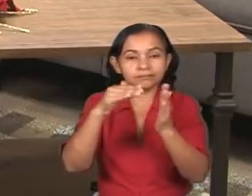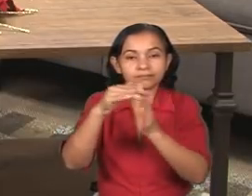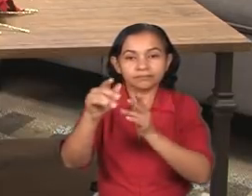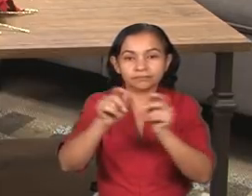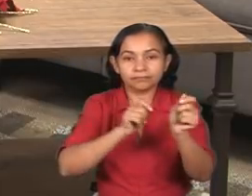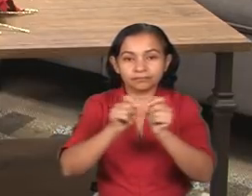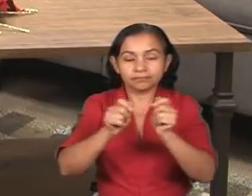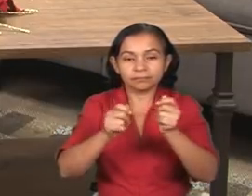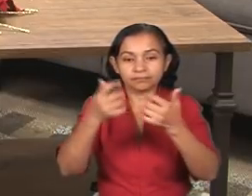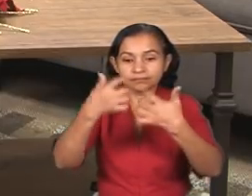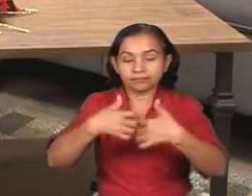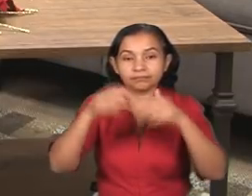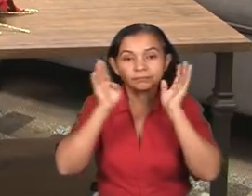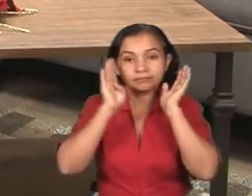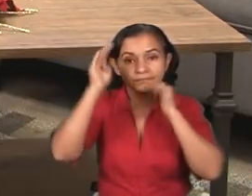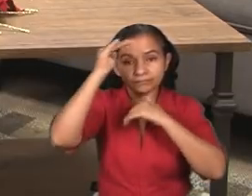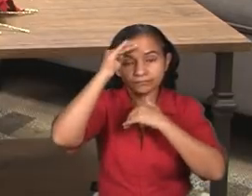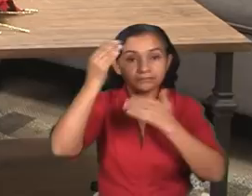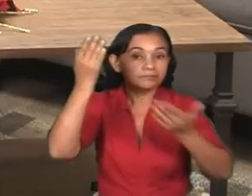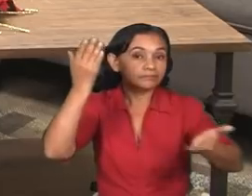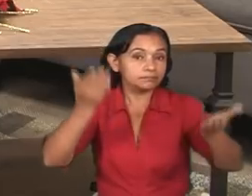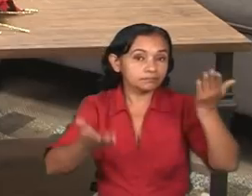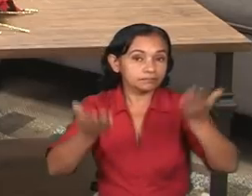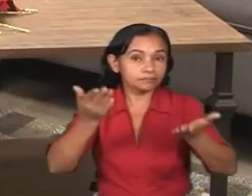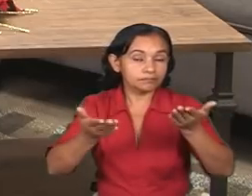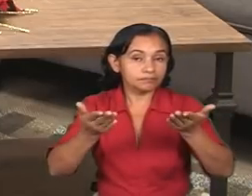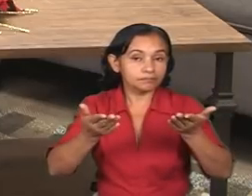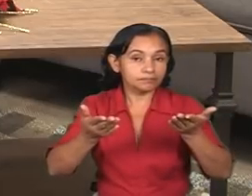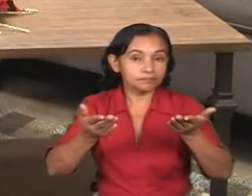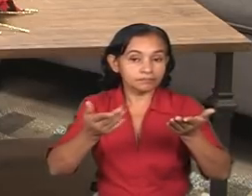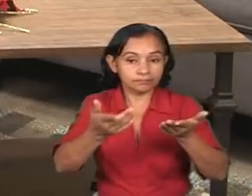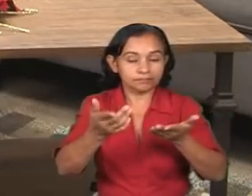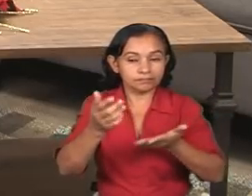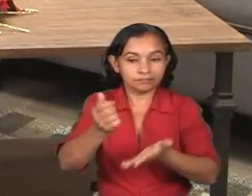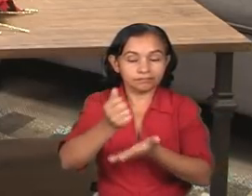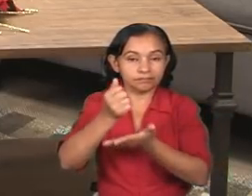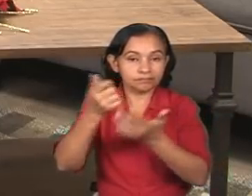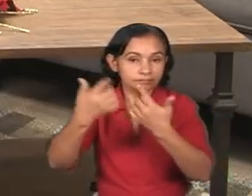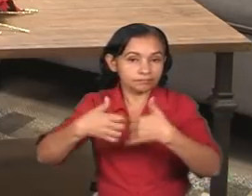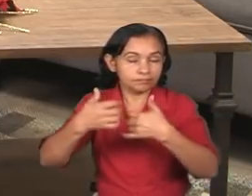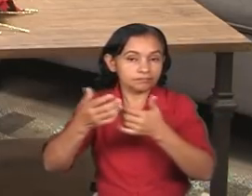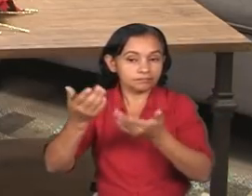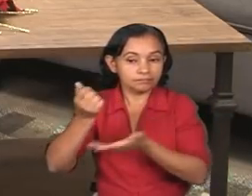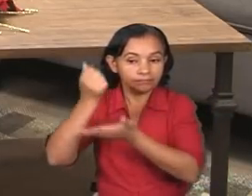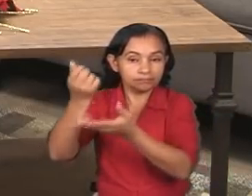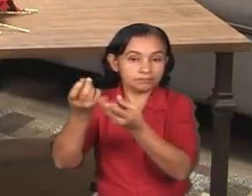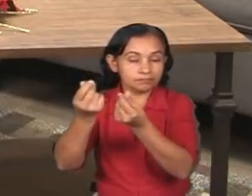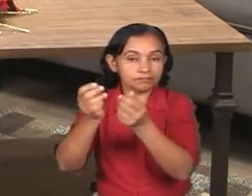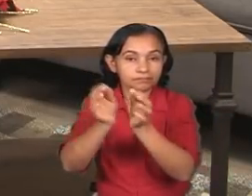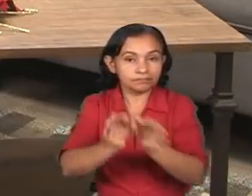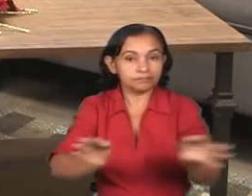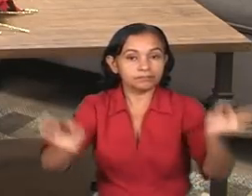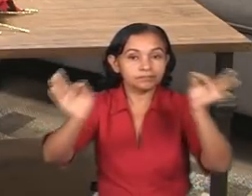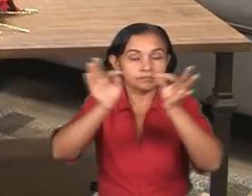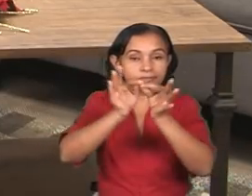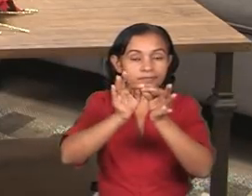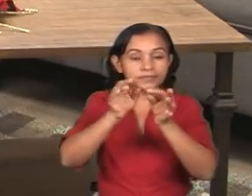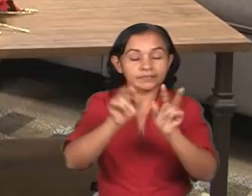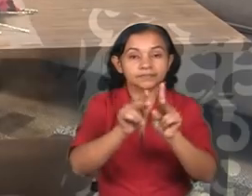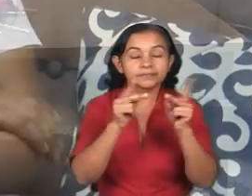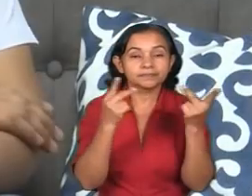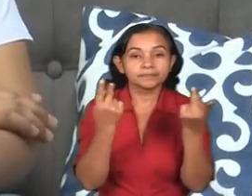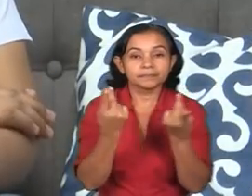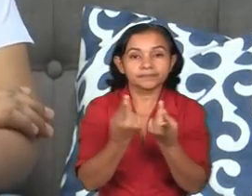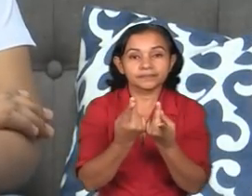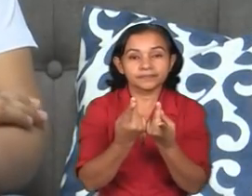empresa privada que lo está ejecutando. Posiblemente serán los que se llevarán las ganancias, pues las mayores ganancias. Pero ¿qué es lo importante? Que alrededor de ese pueblo,